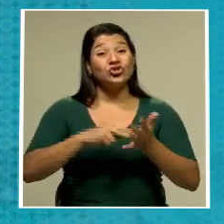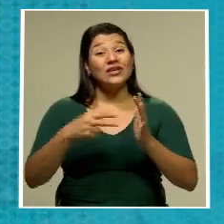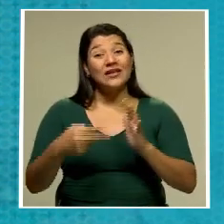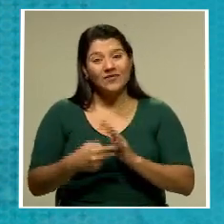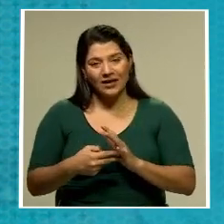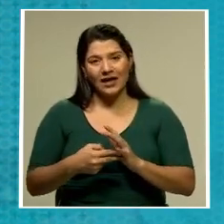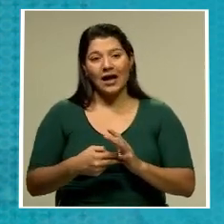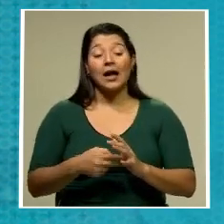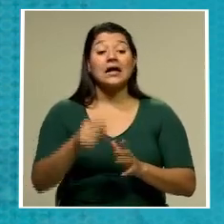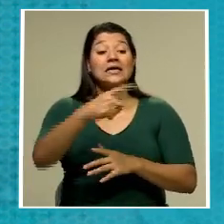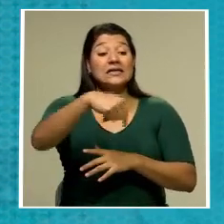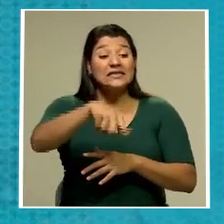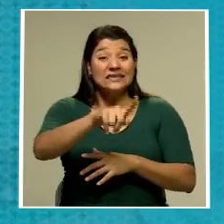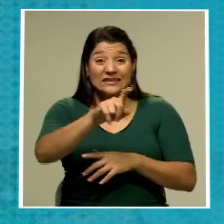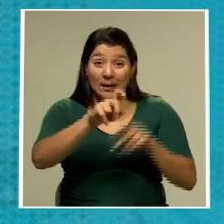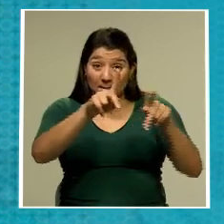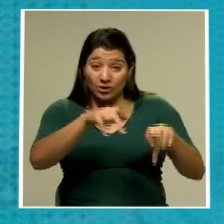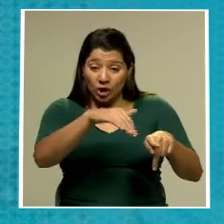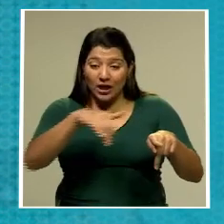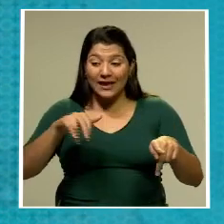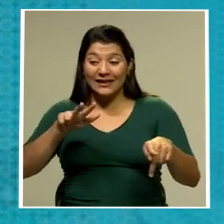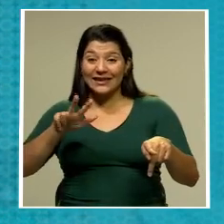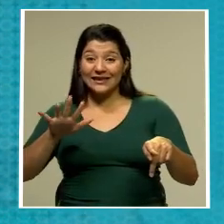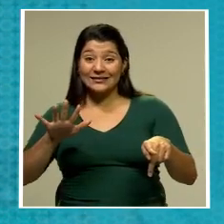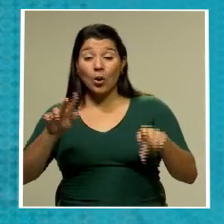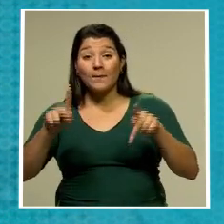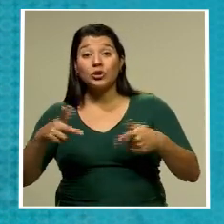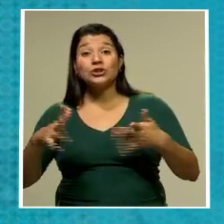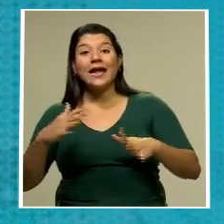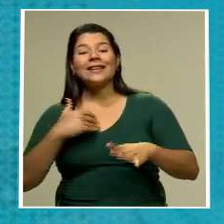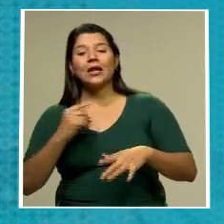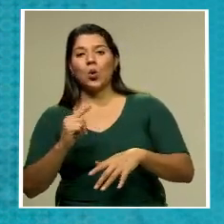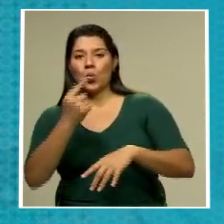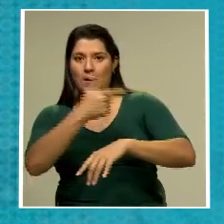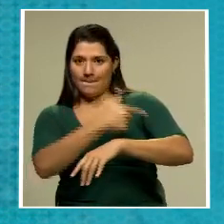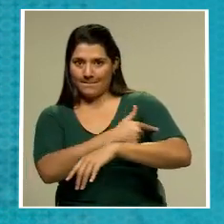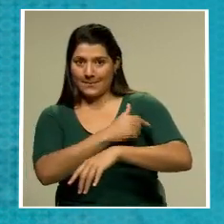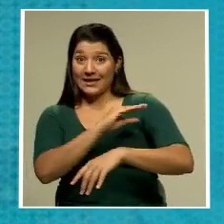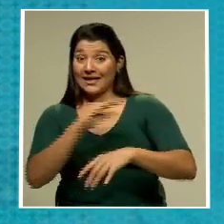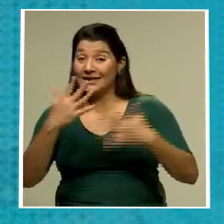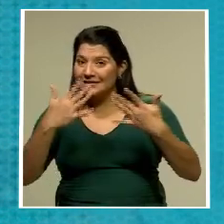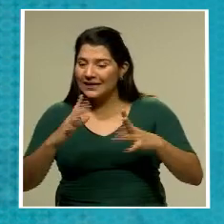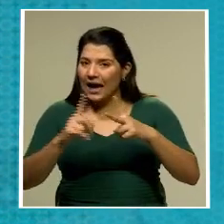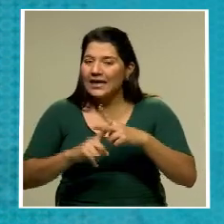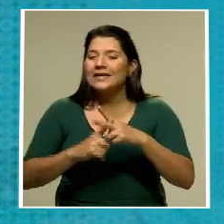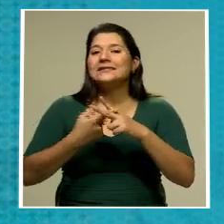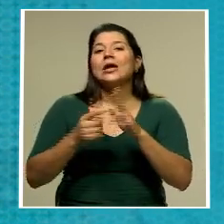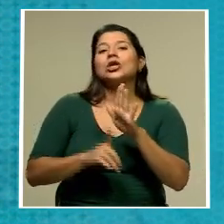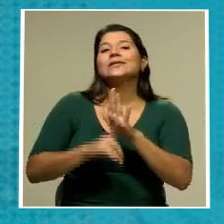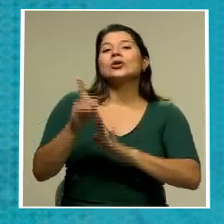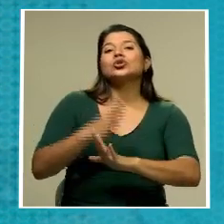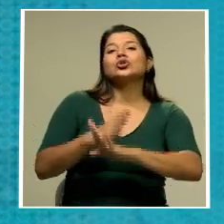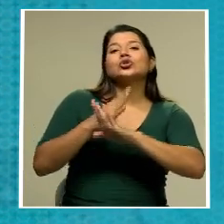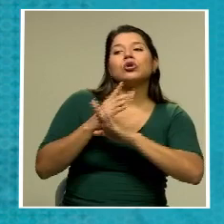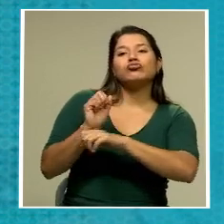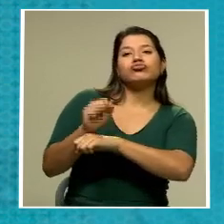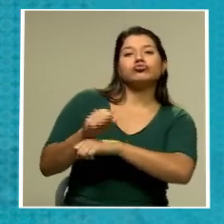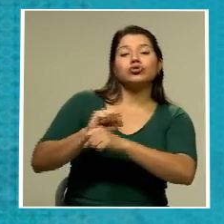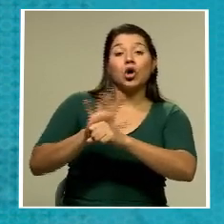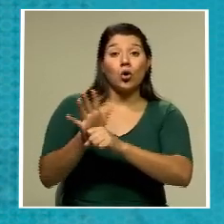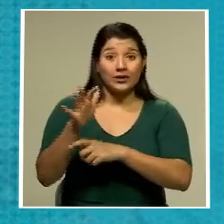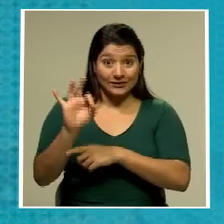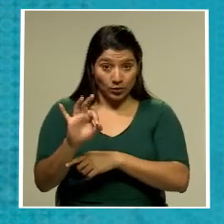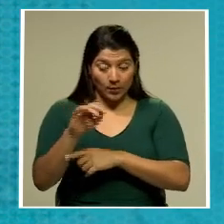35 personas por cada 100 habitantes tienen una dosis e iniciaron el desarrollo de defensas contra la enfermedad